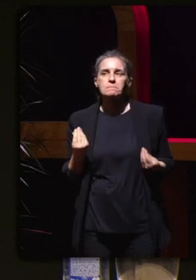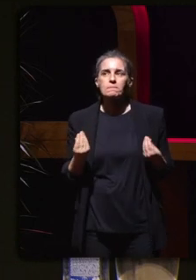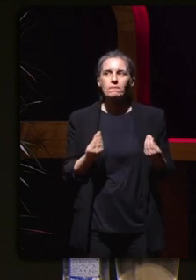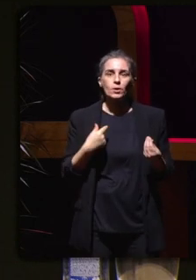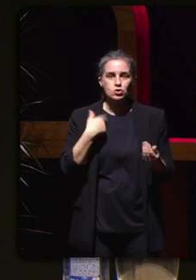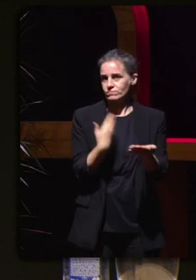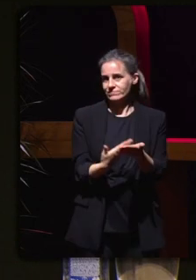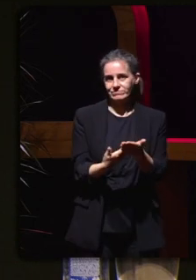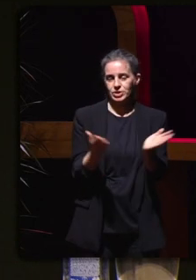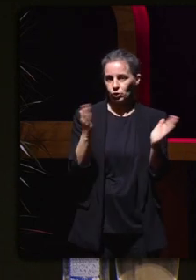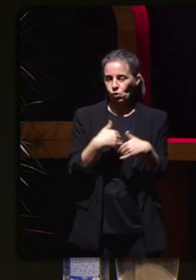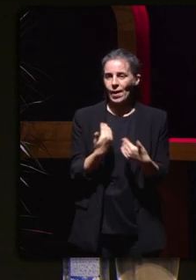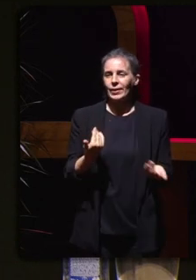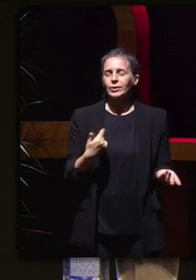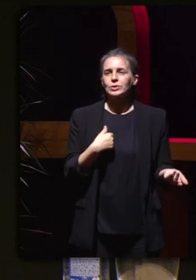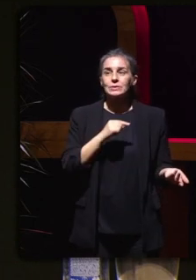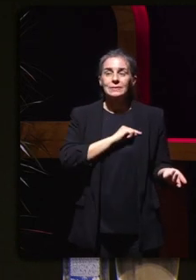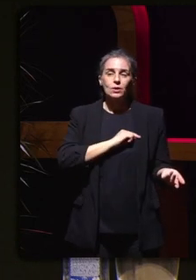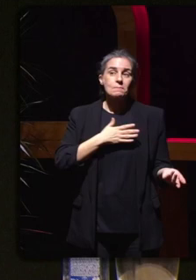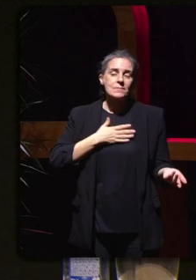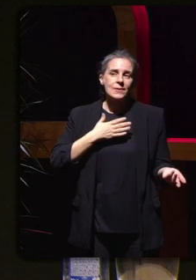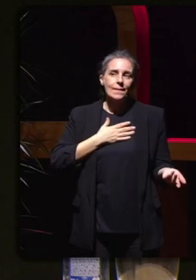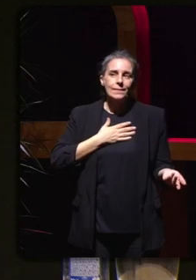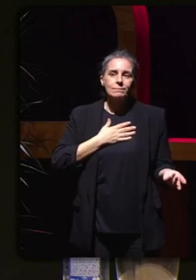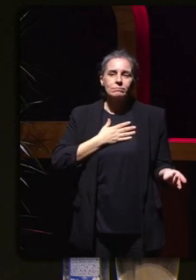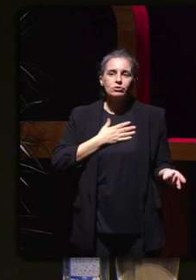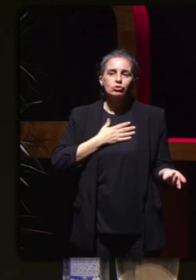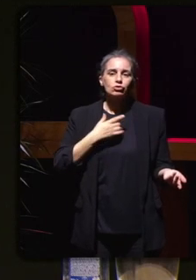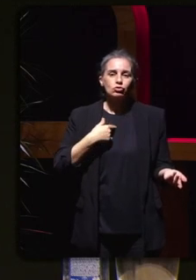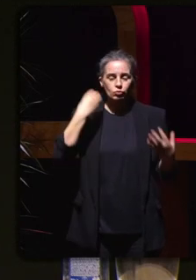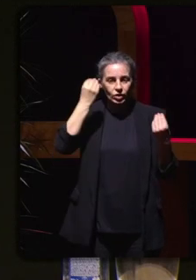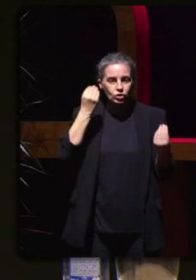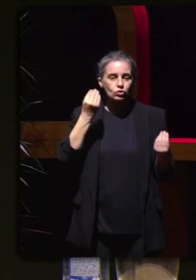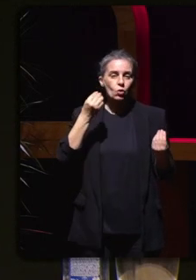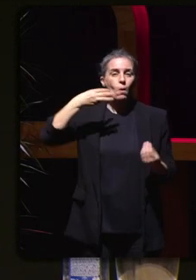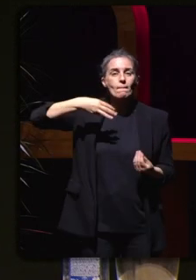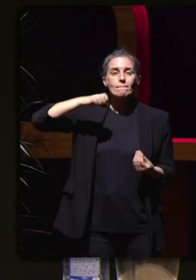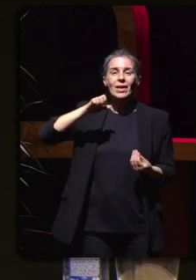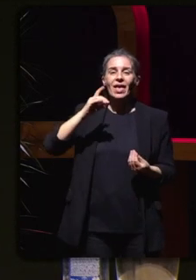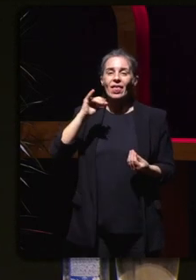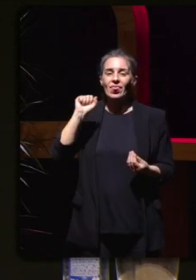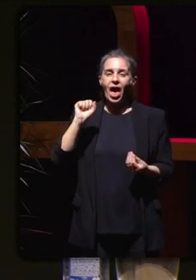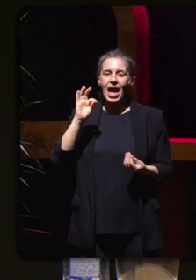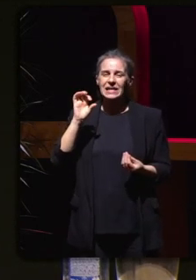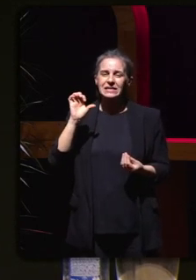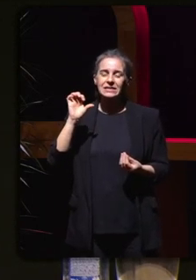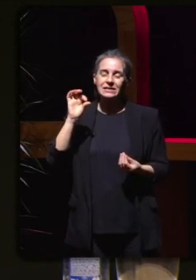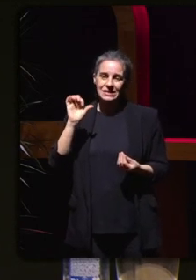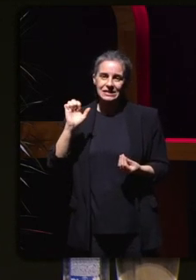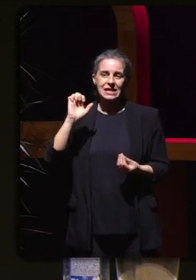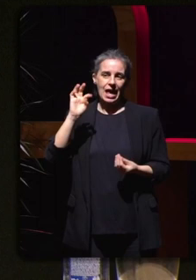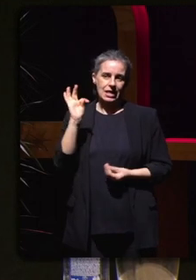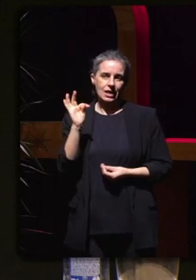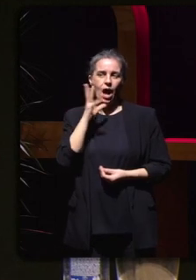que lo pruebe es que parte de que hoy mediaset se haya puesto tan peguera